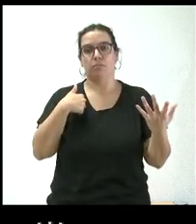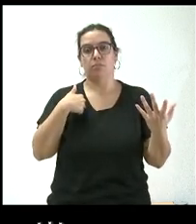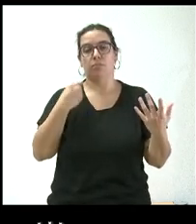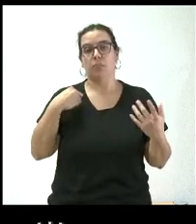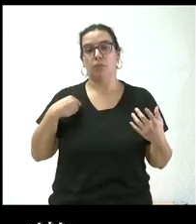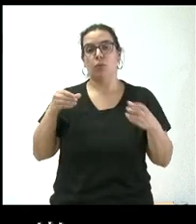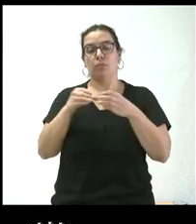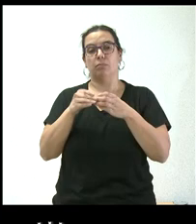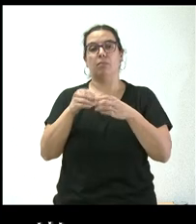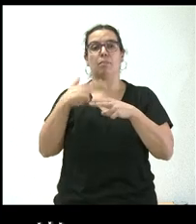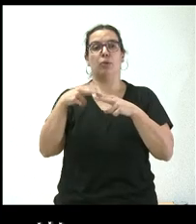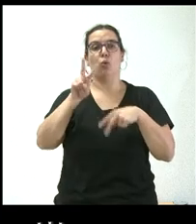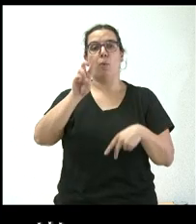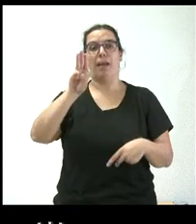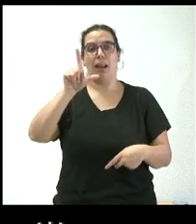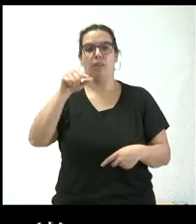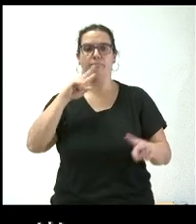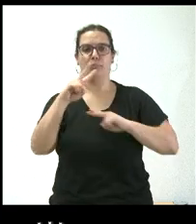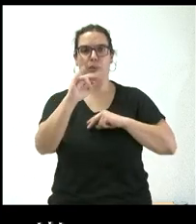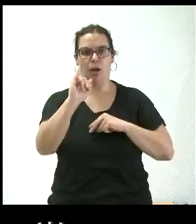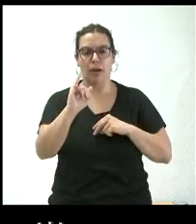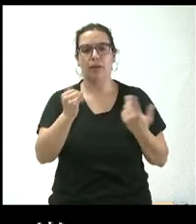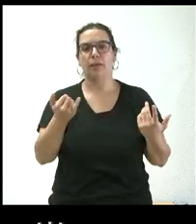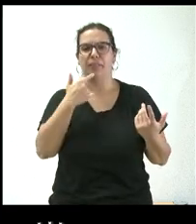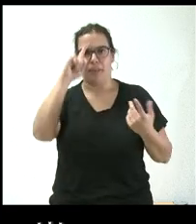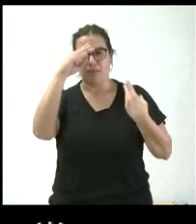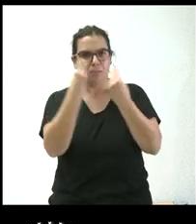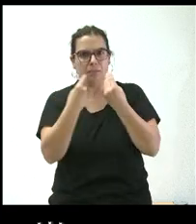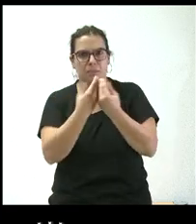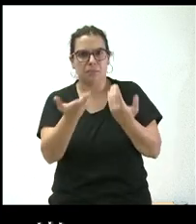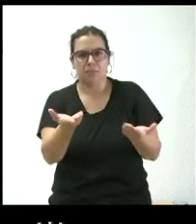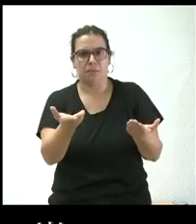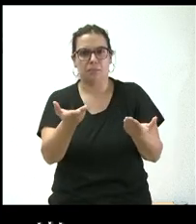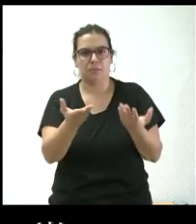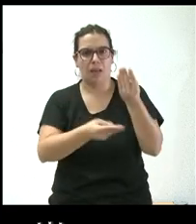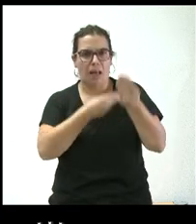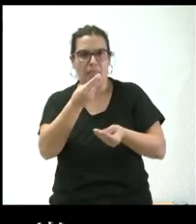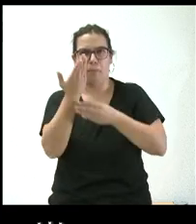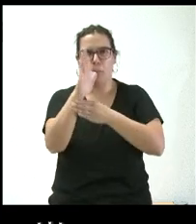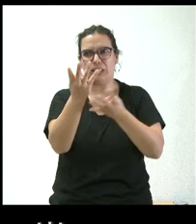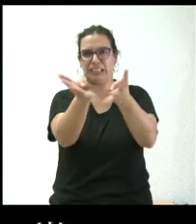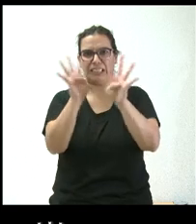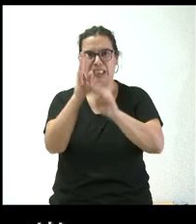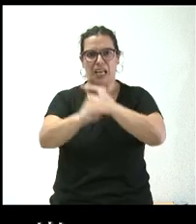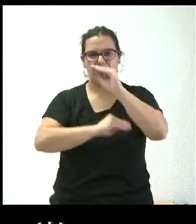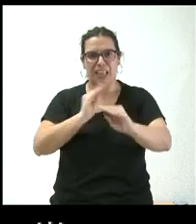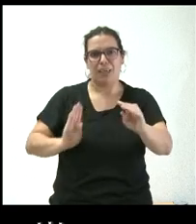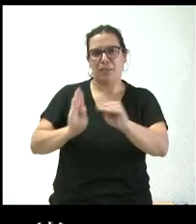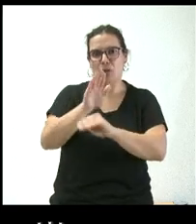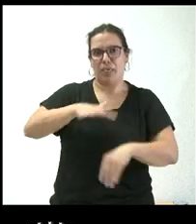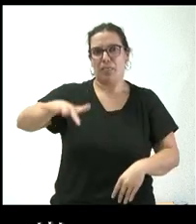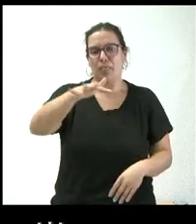reaccionado a esta circunstancia dice tacha de inconcebible que lleve a cabo esta propuesta y exe inversiones reales en la